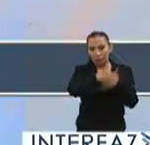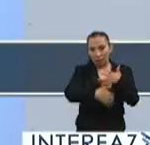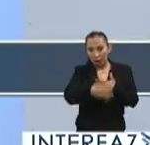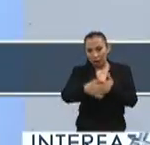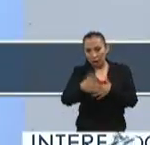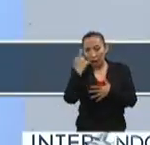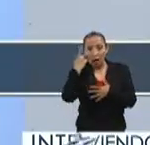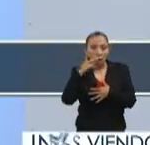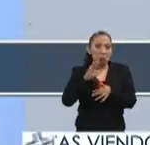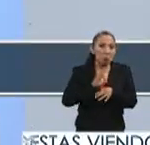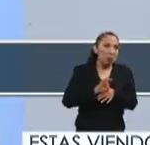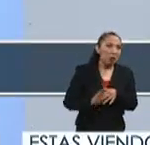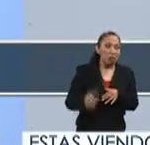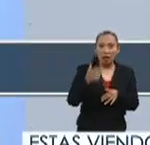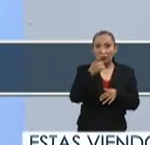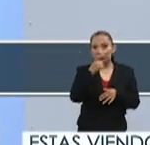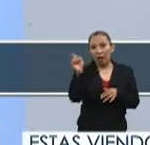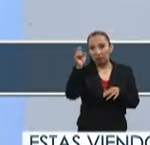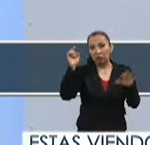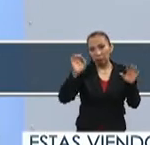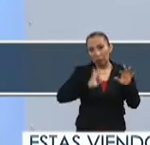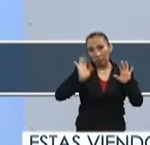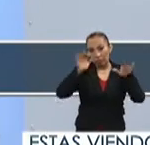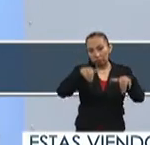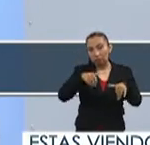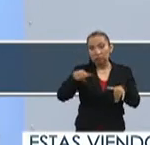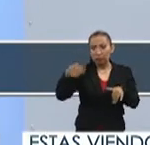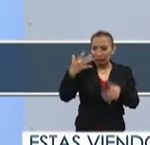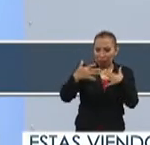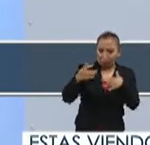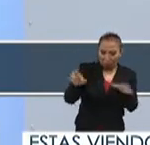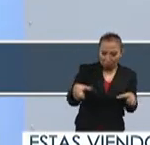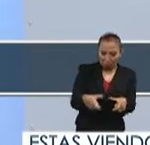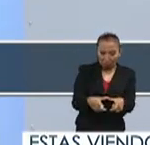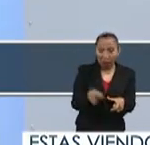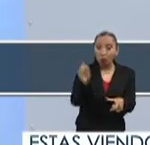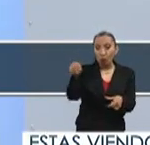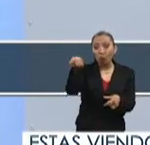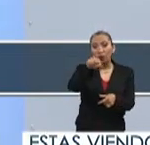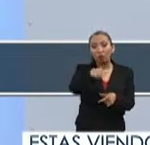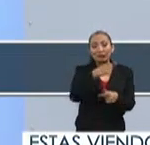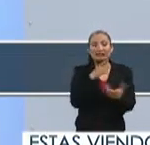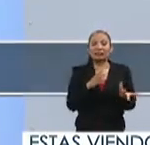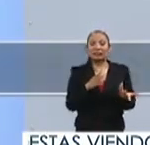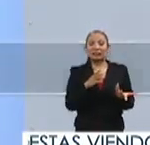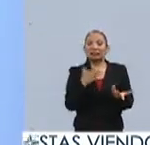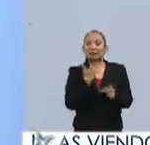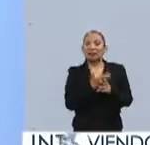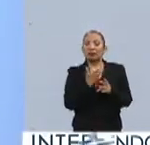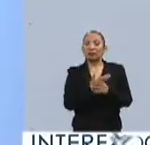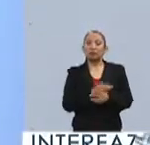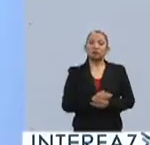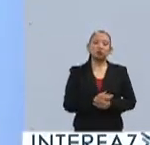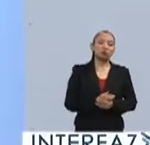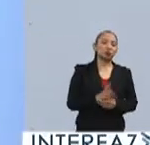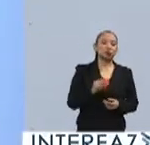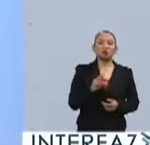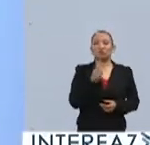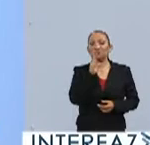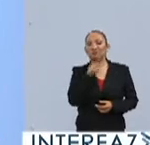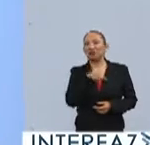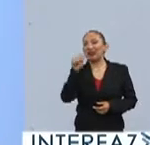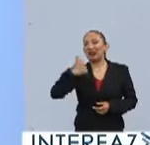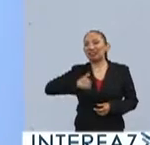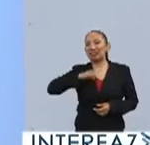en cuanto podían ser, no sé, 100 los que pudieran aplicar. Entonces, muchos de ellos tenían esa idea de, Estados Unidos, no,